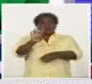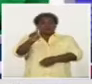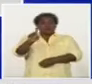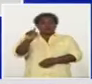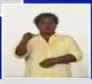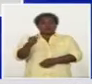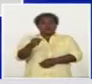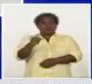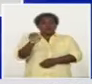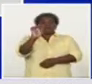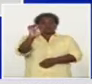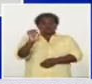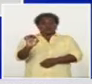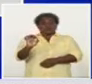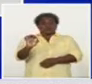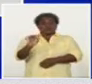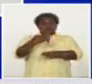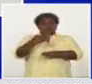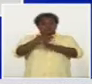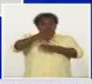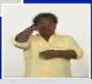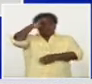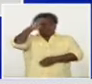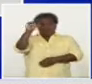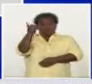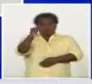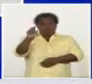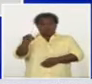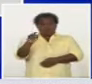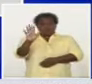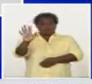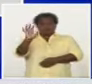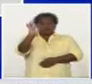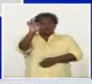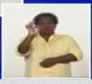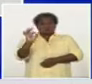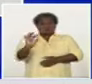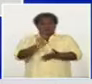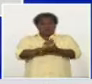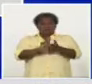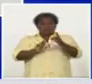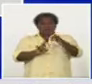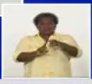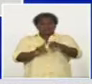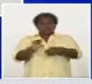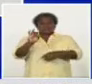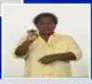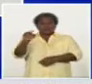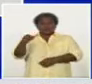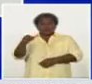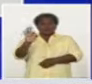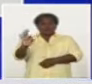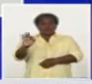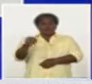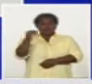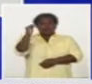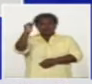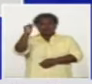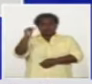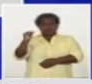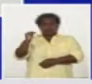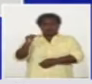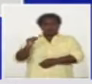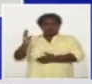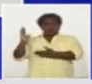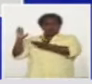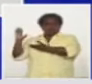41%, de Santiago de Cuba el 10,5%, Matanza el 7,8%, y así, en definitiva,